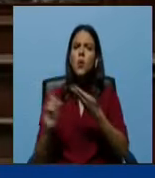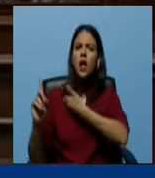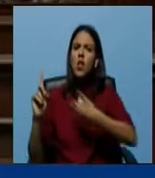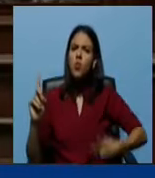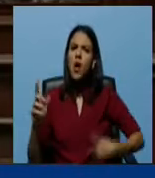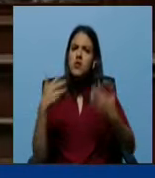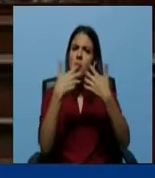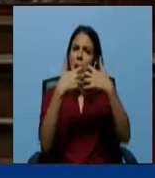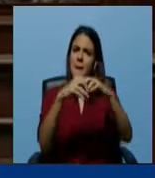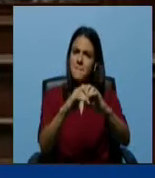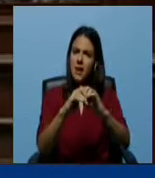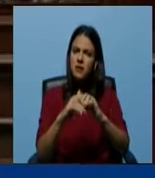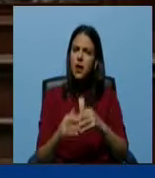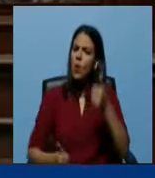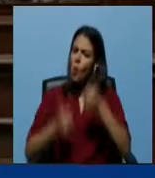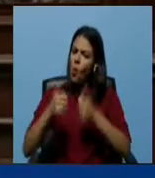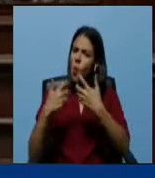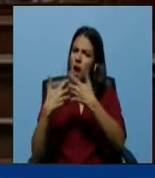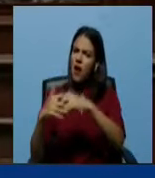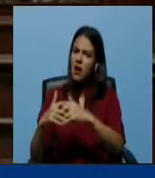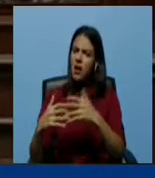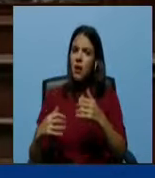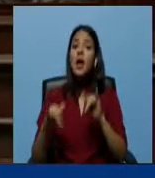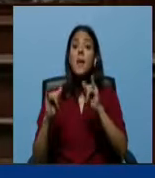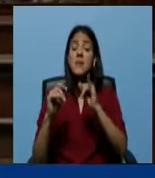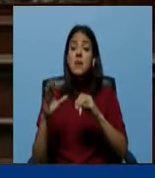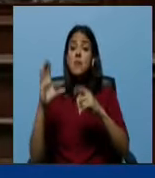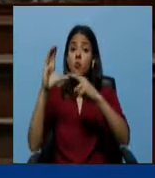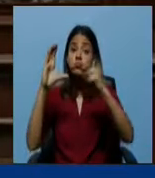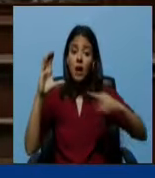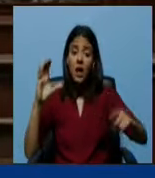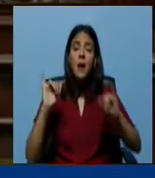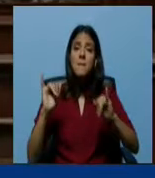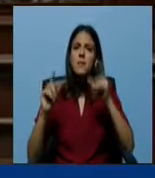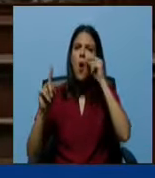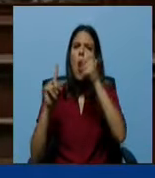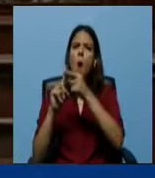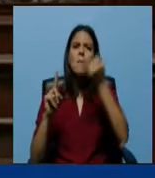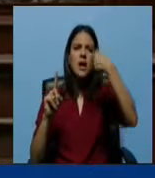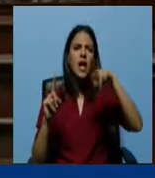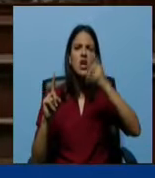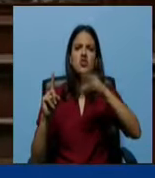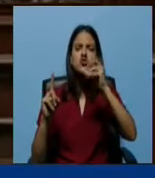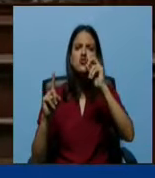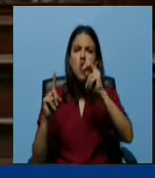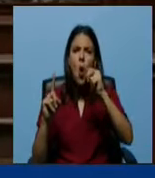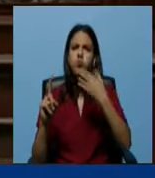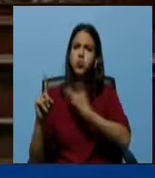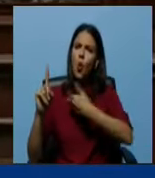compañía. ¿Qué compañía? La Electricidad de Caracas. ¿Quién? Mr. Young y Mr. Hart.